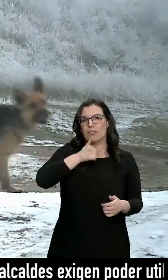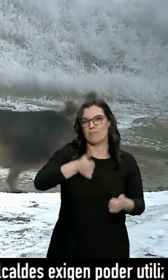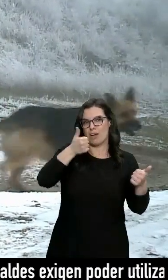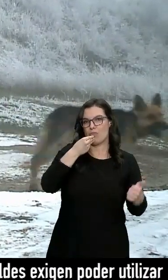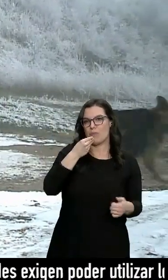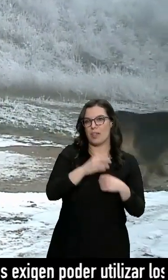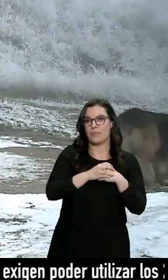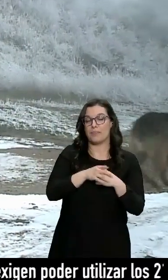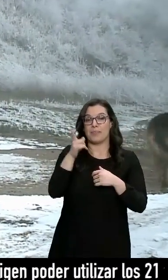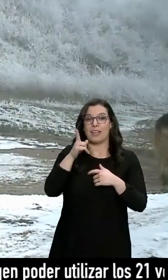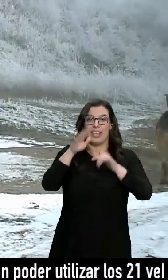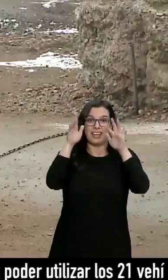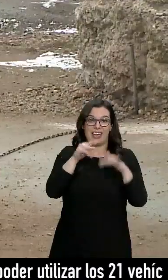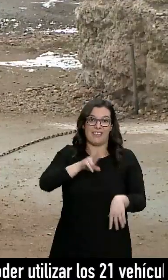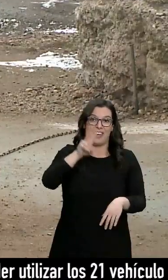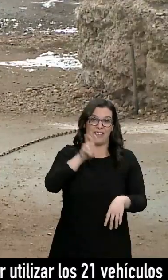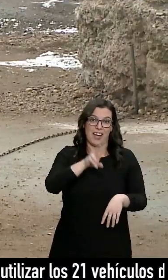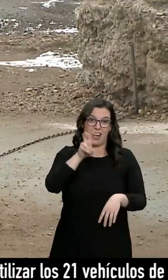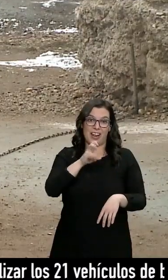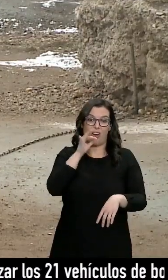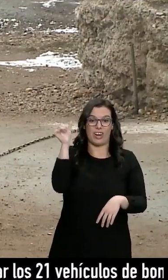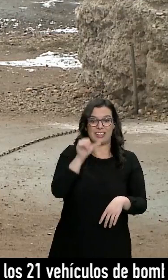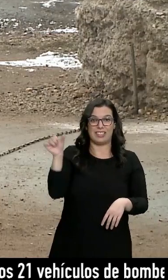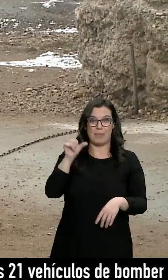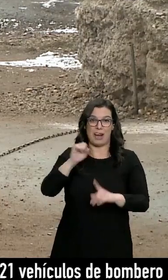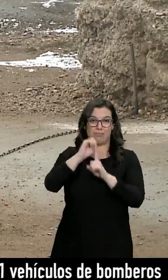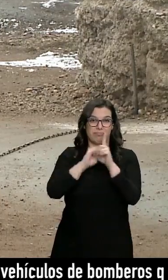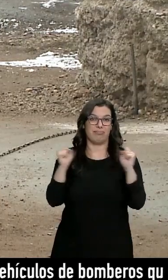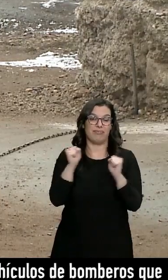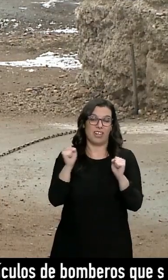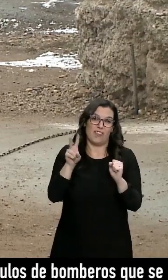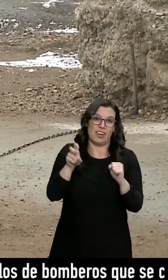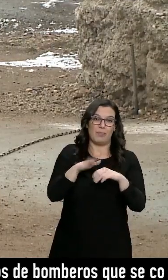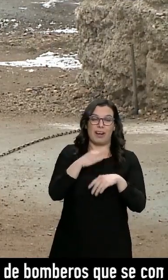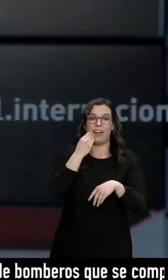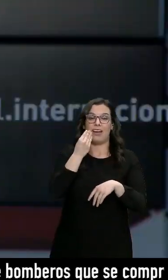La nieve hace de electrodoméstico para los Pérez en estas semanas de bajas temperaturas.